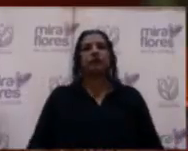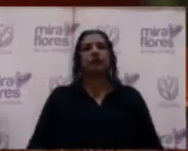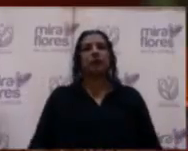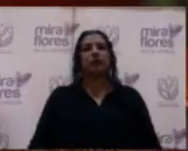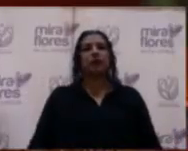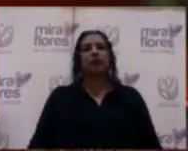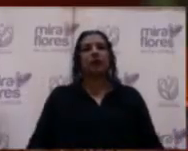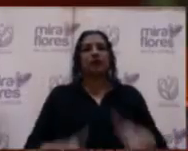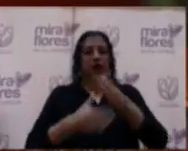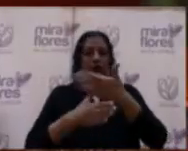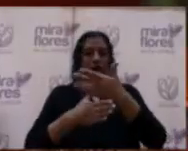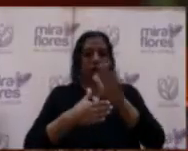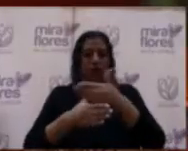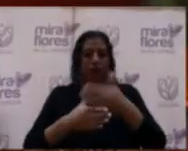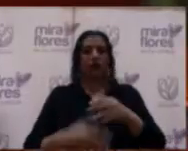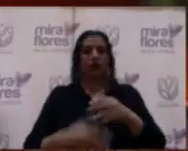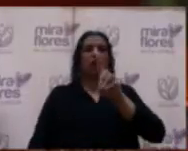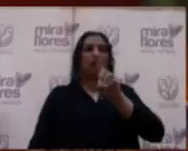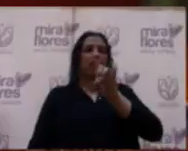que se comparten con la DIVINCRI.